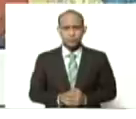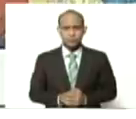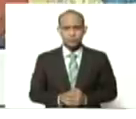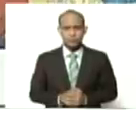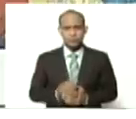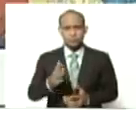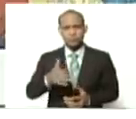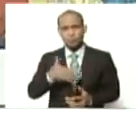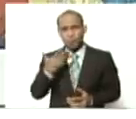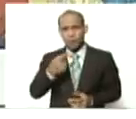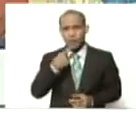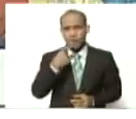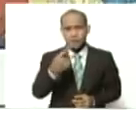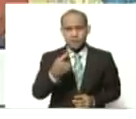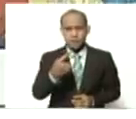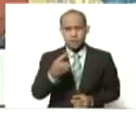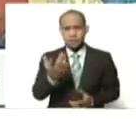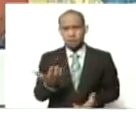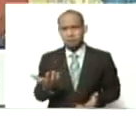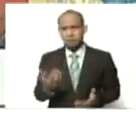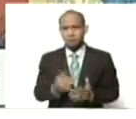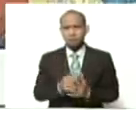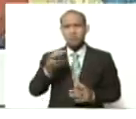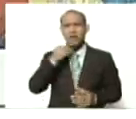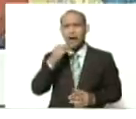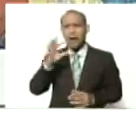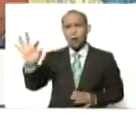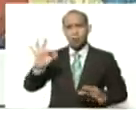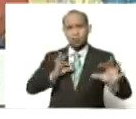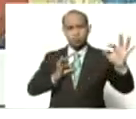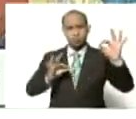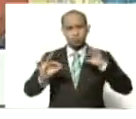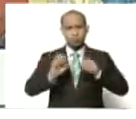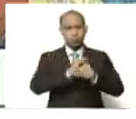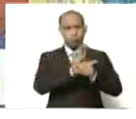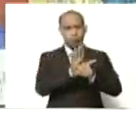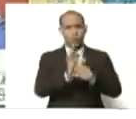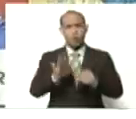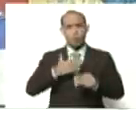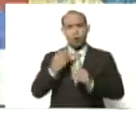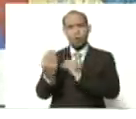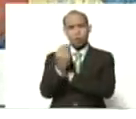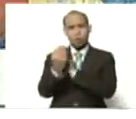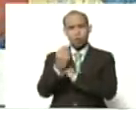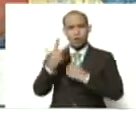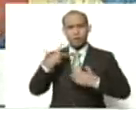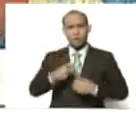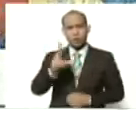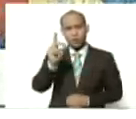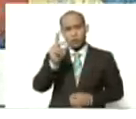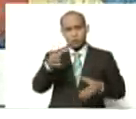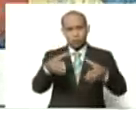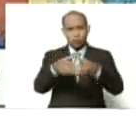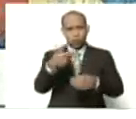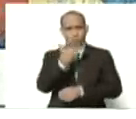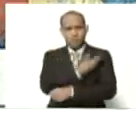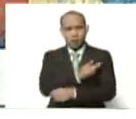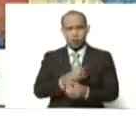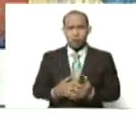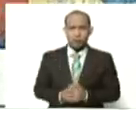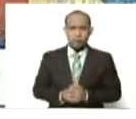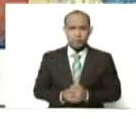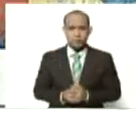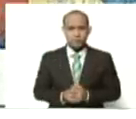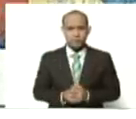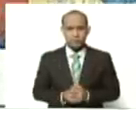Quiere decir que uno no pueda contraer la enfermedad, ni tampoco infectarse, ni contagiar a los demás. Pónganme